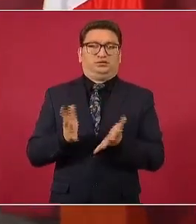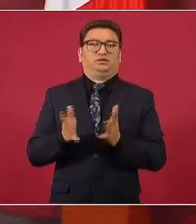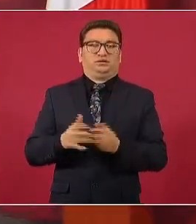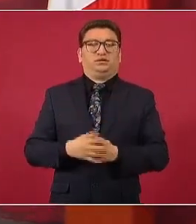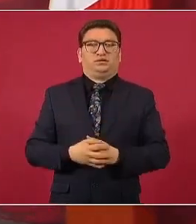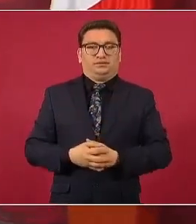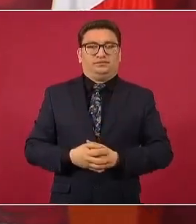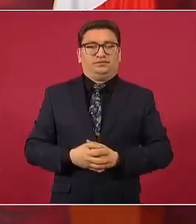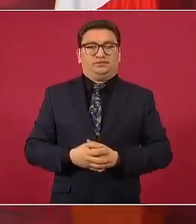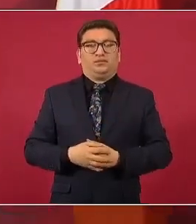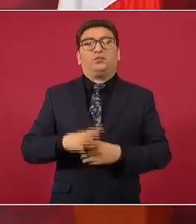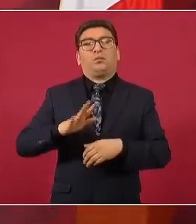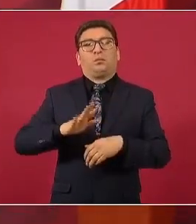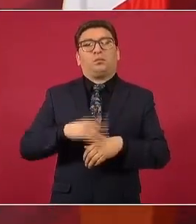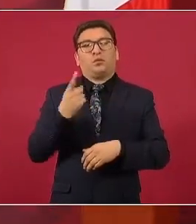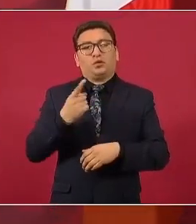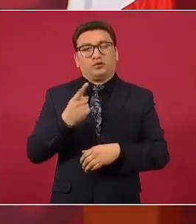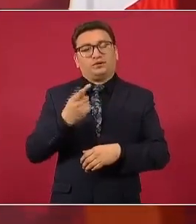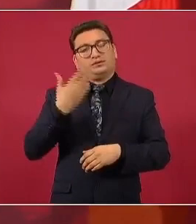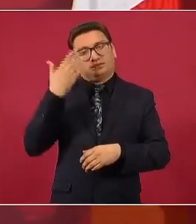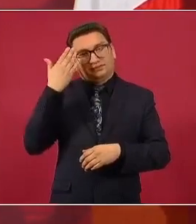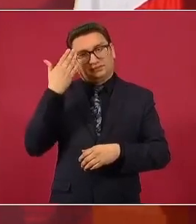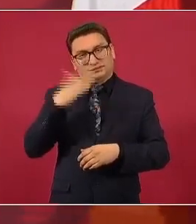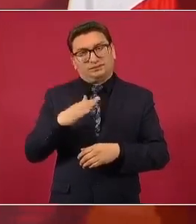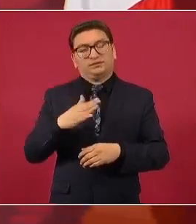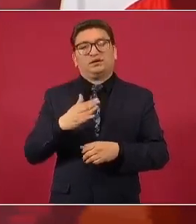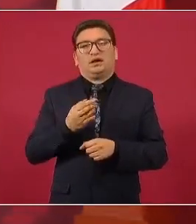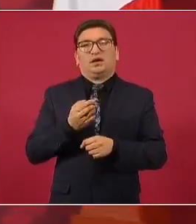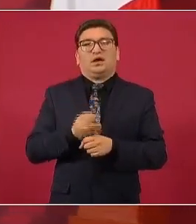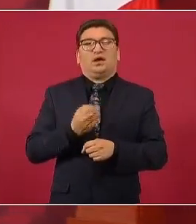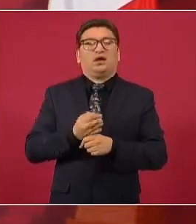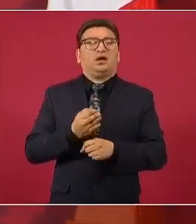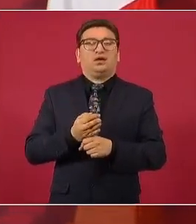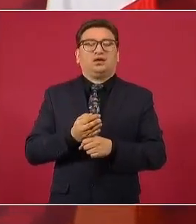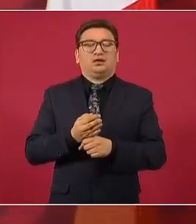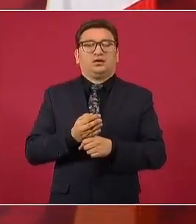que, repito, ya no tenemos